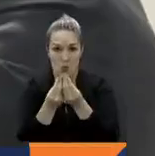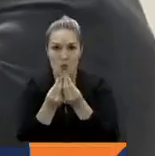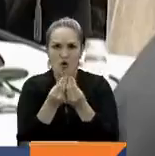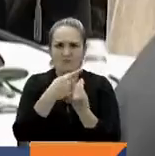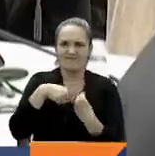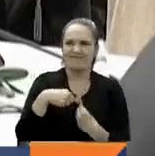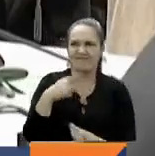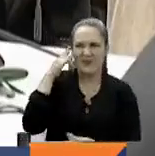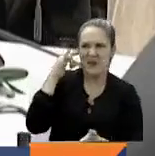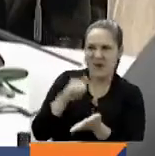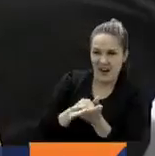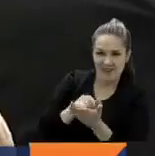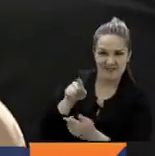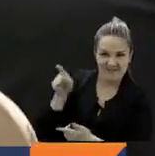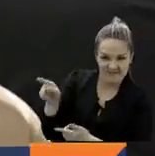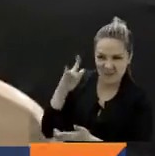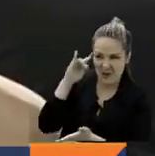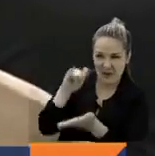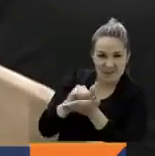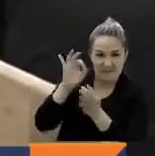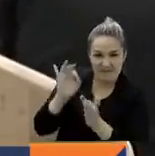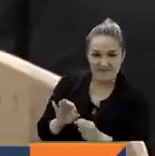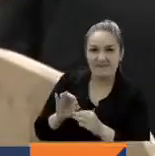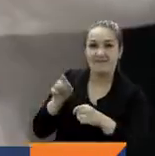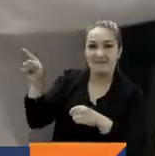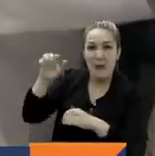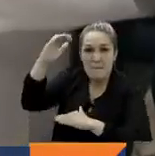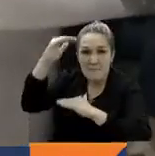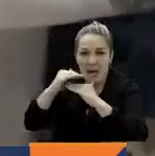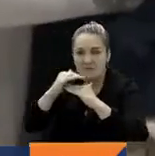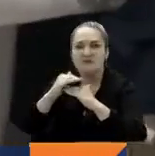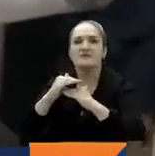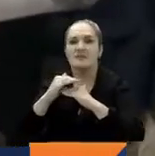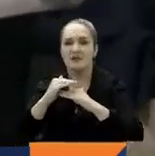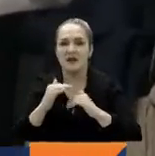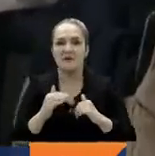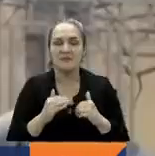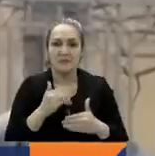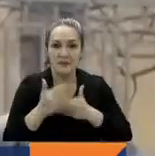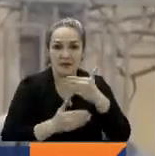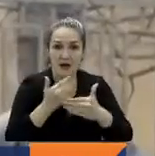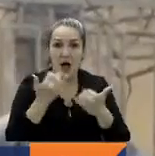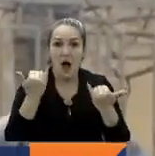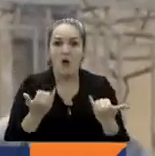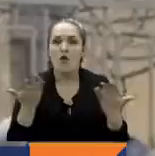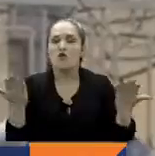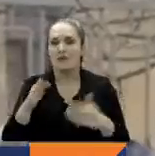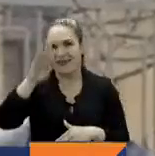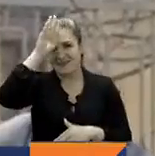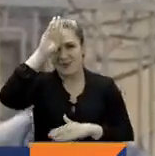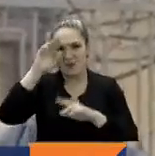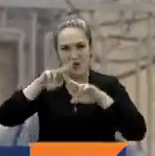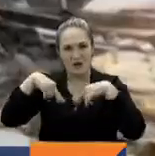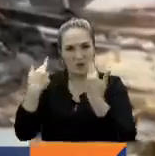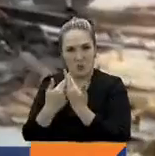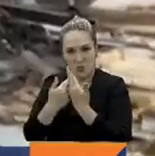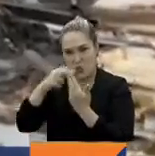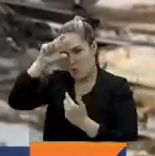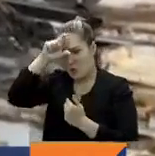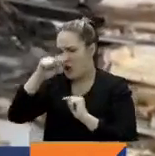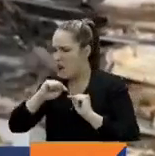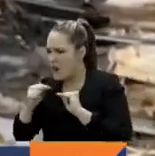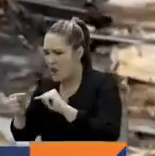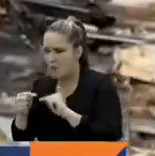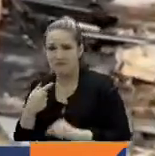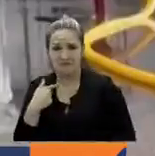acerca de una disminución de sus ataques en territorio ucraniano aumentó un día después de las negociaciones en estambul el gobernador de chernigov afirmó que su ciudad